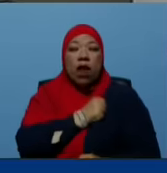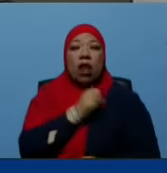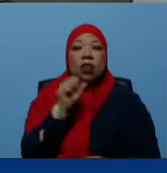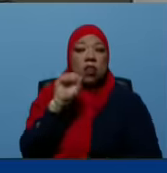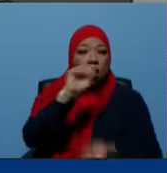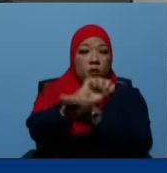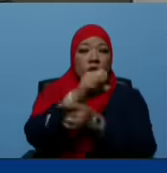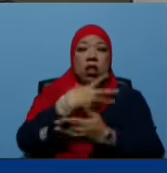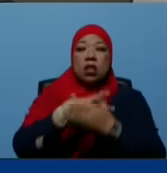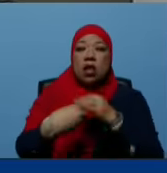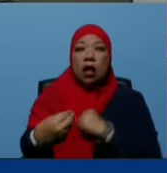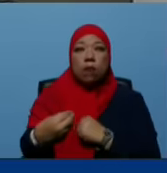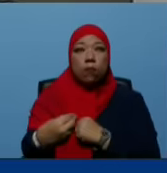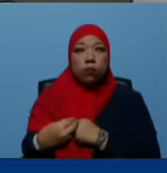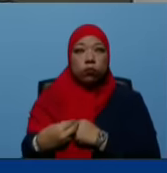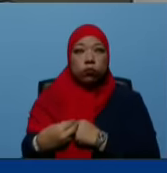venezolana,